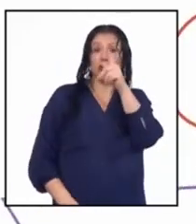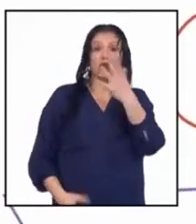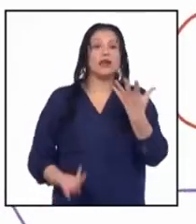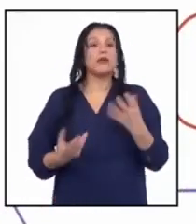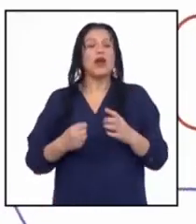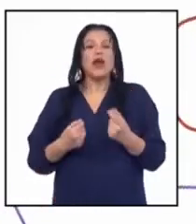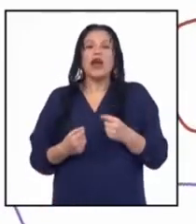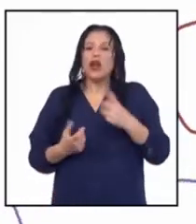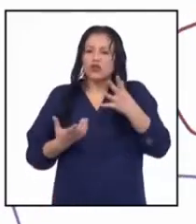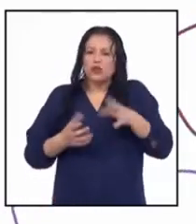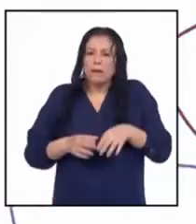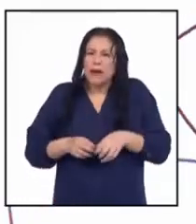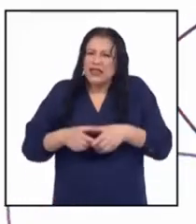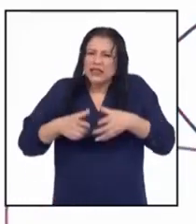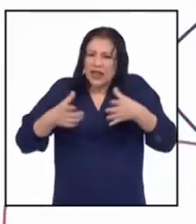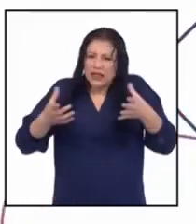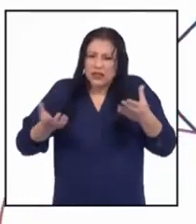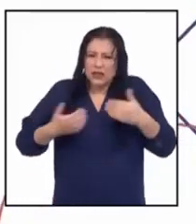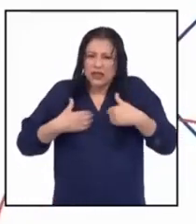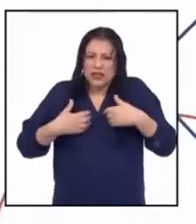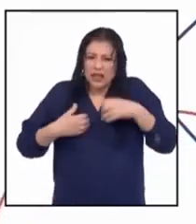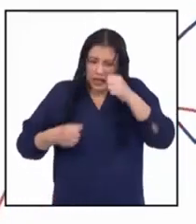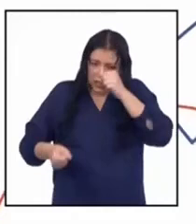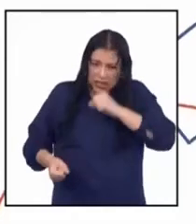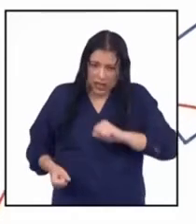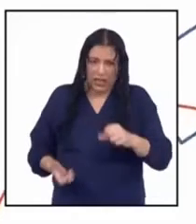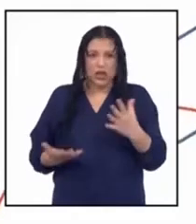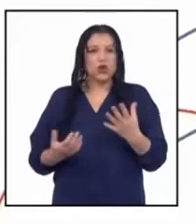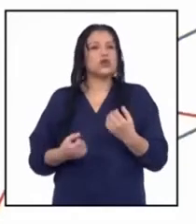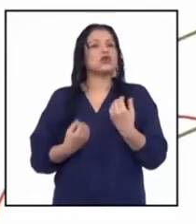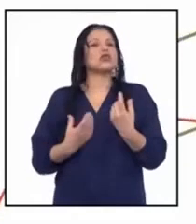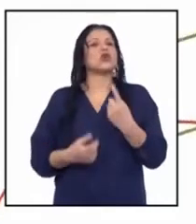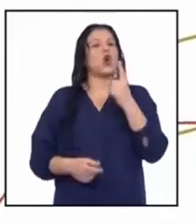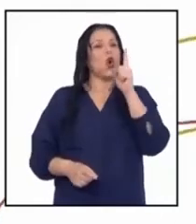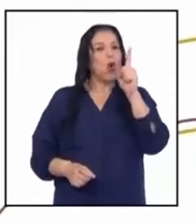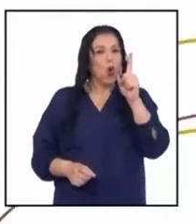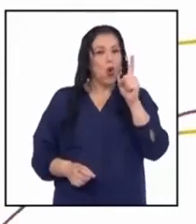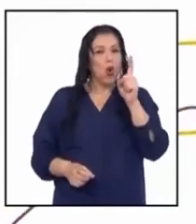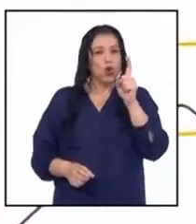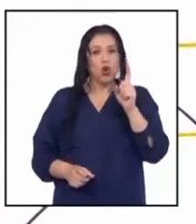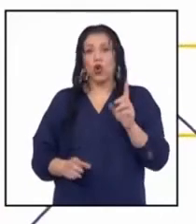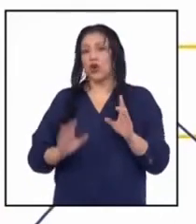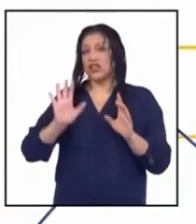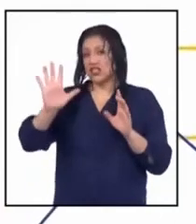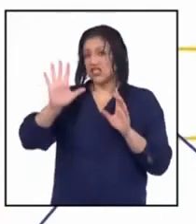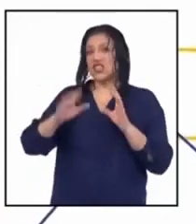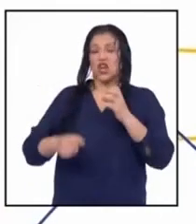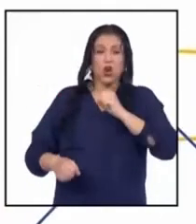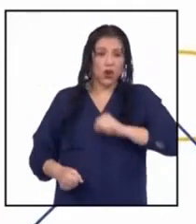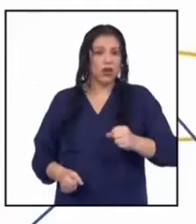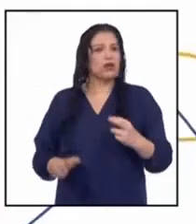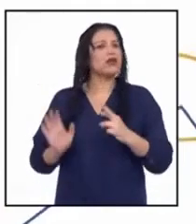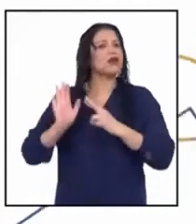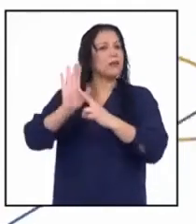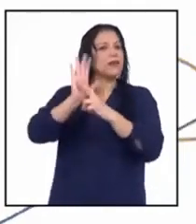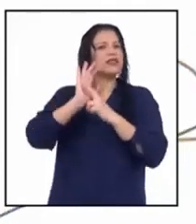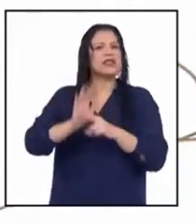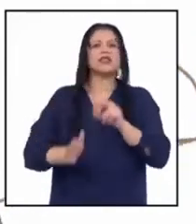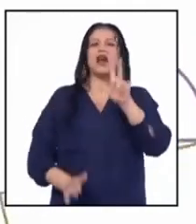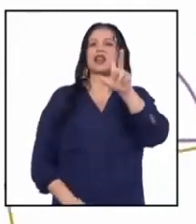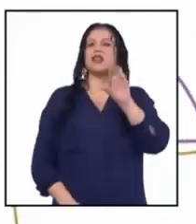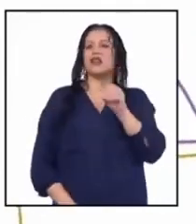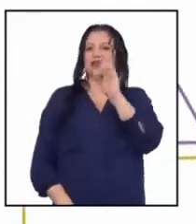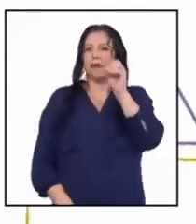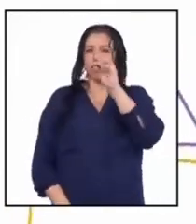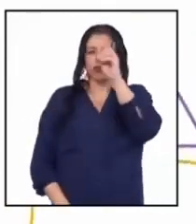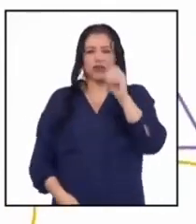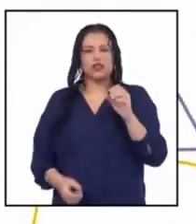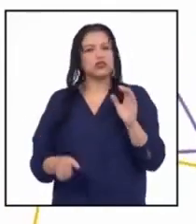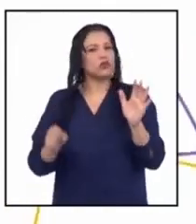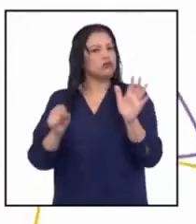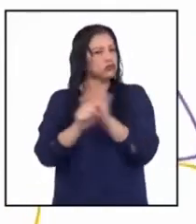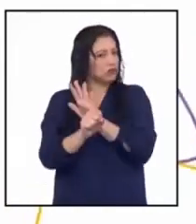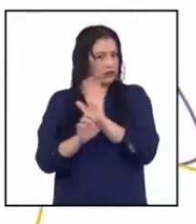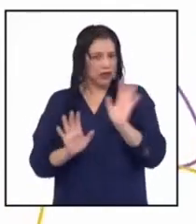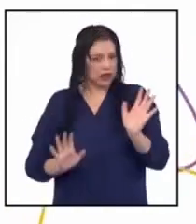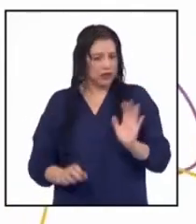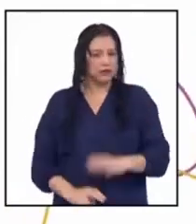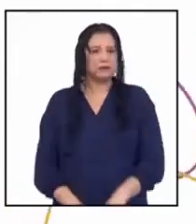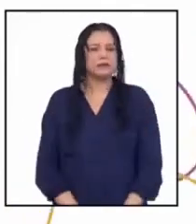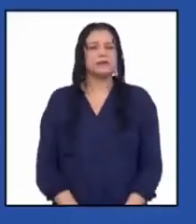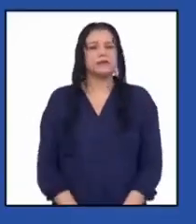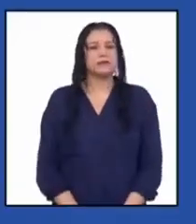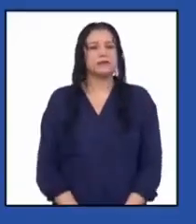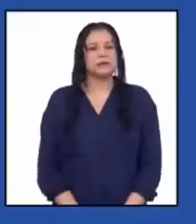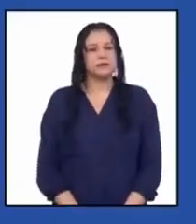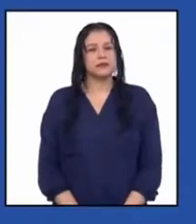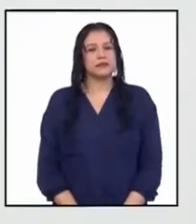los sectores más grandes son los de las familias que tienen 1 y 5 hijos, que representan el 30% del total.